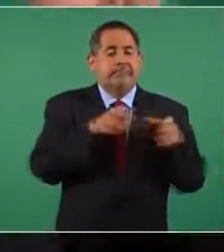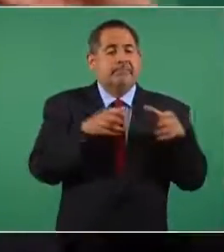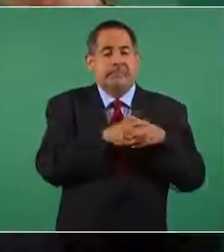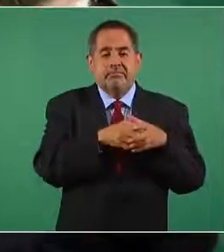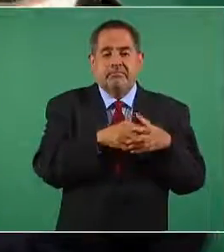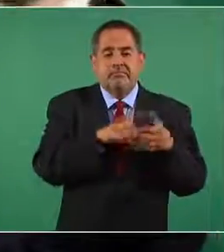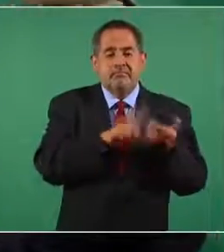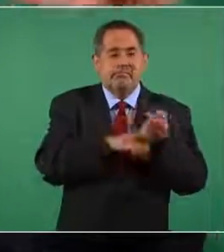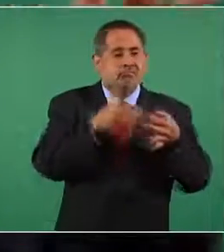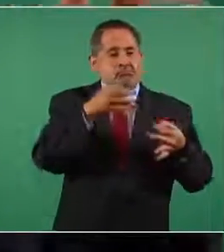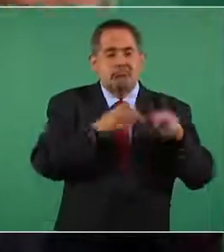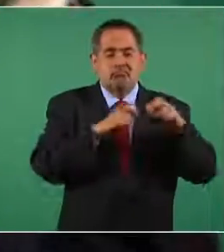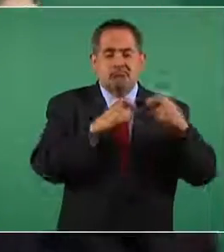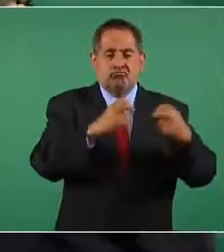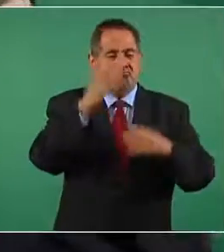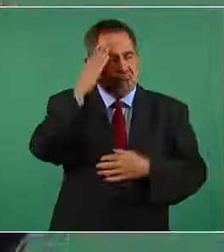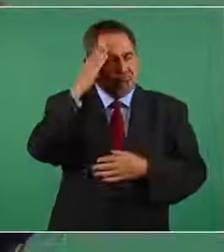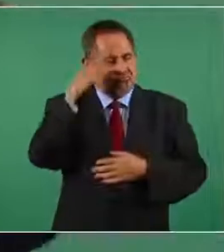ministros